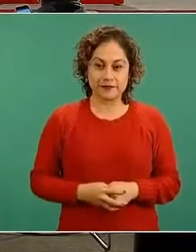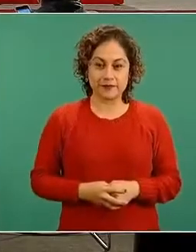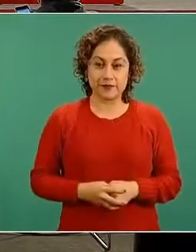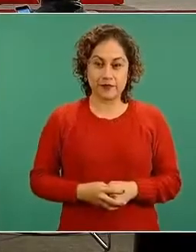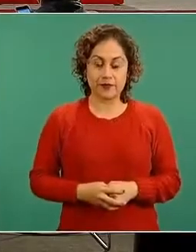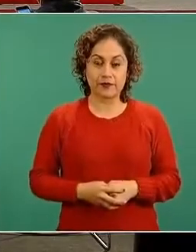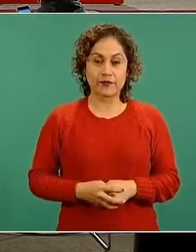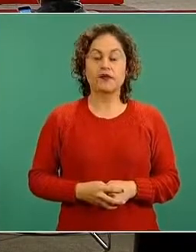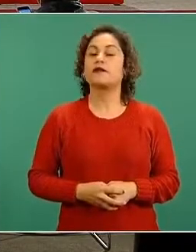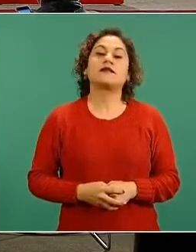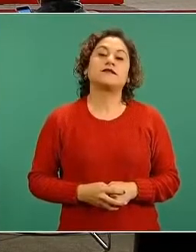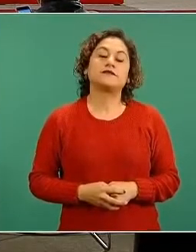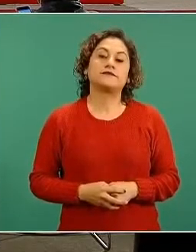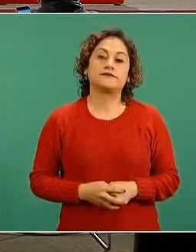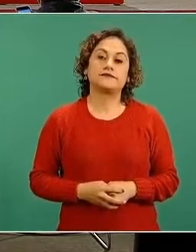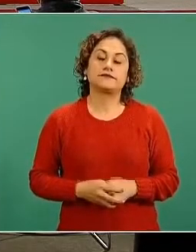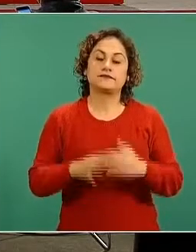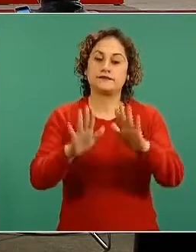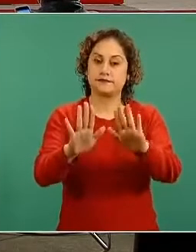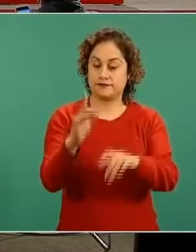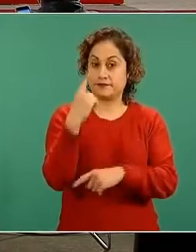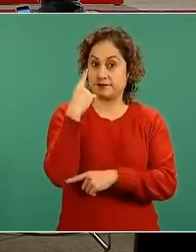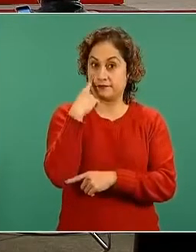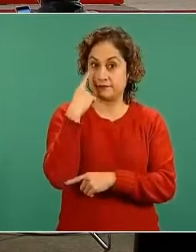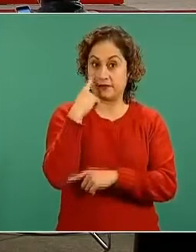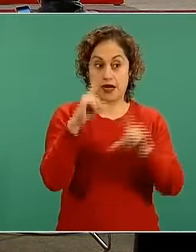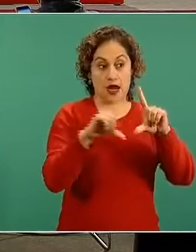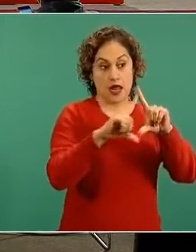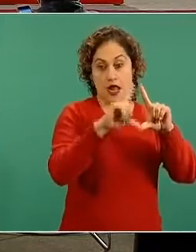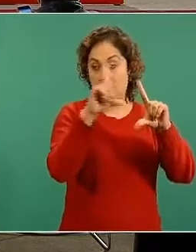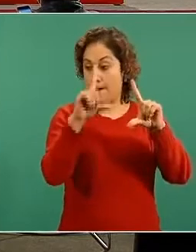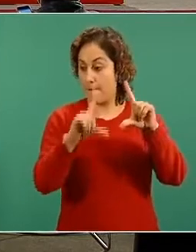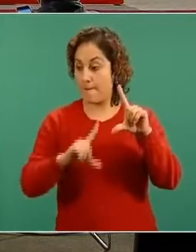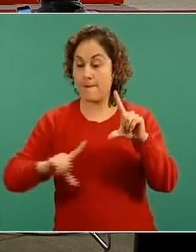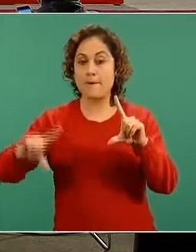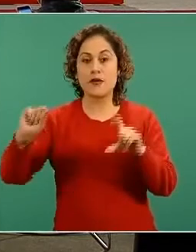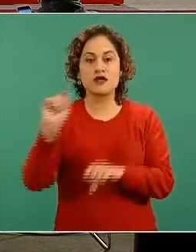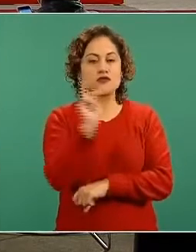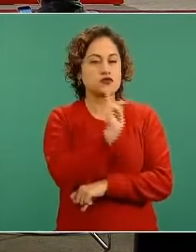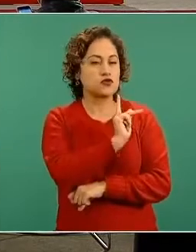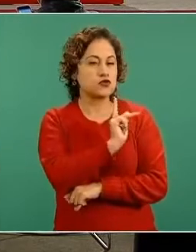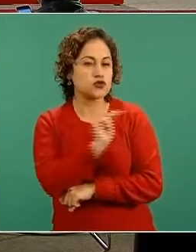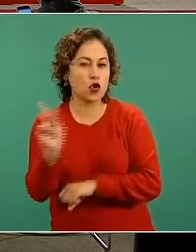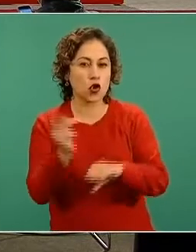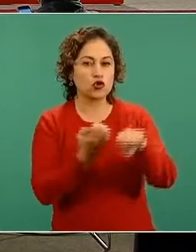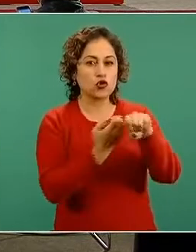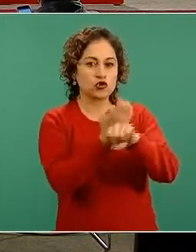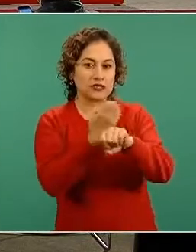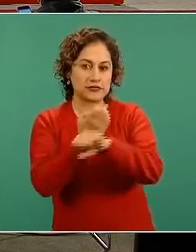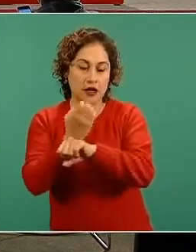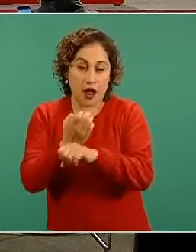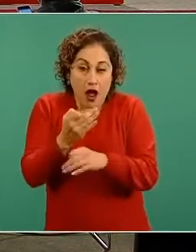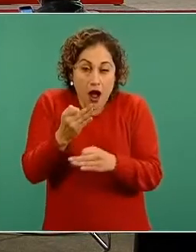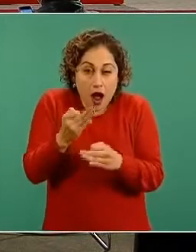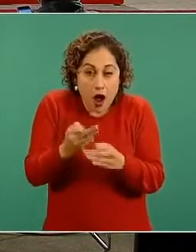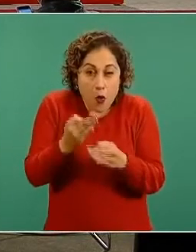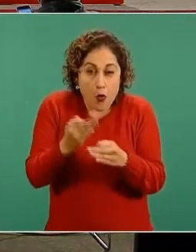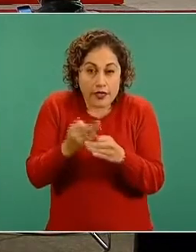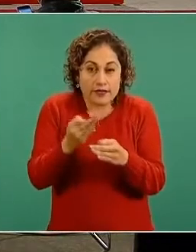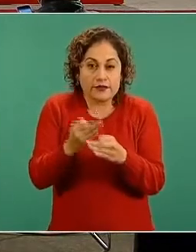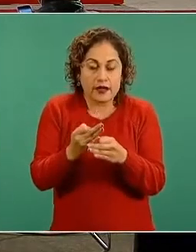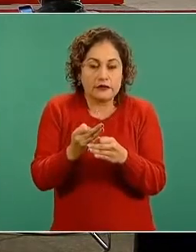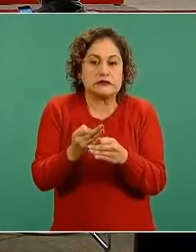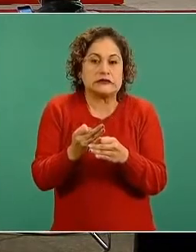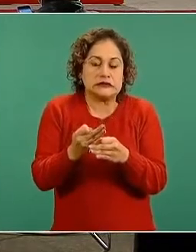realidad, todo el país está ahorita en una época en la que sabíamos que iba